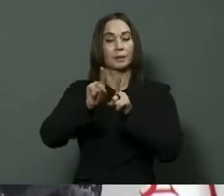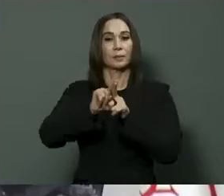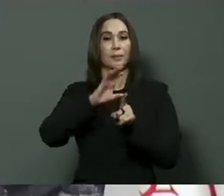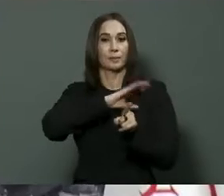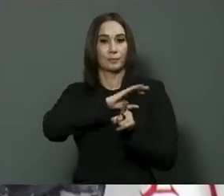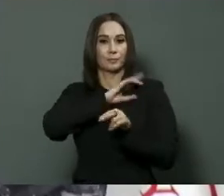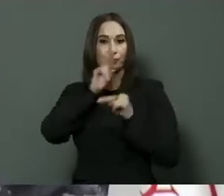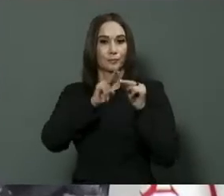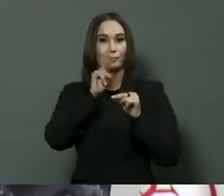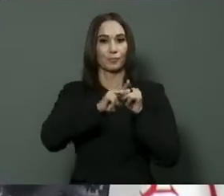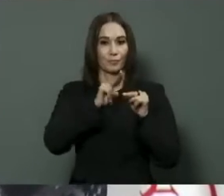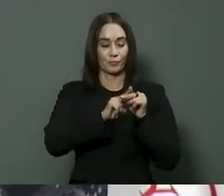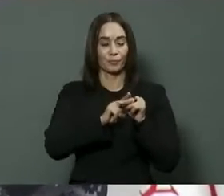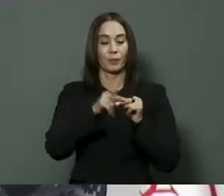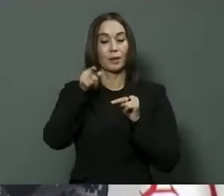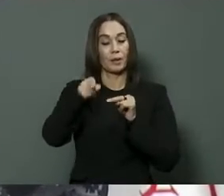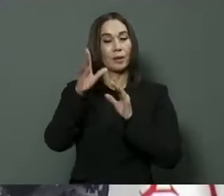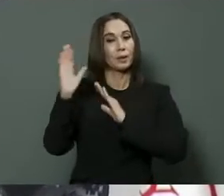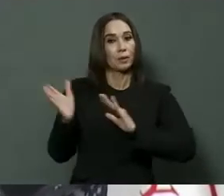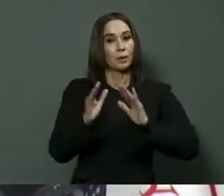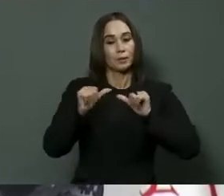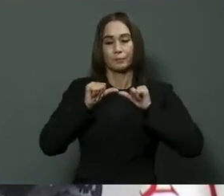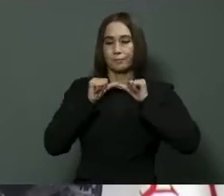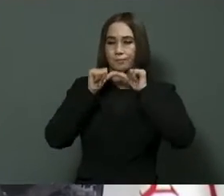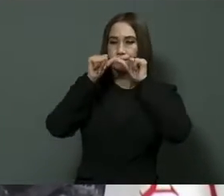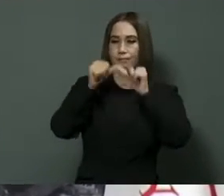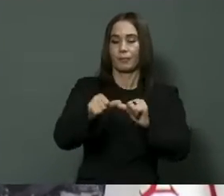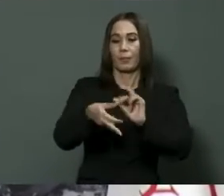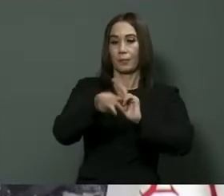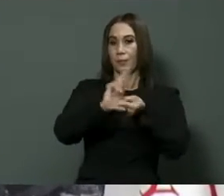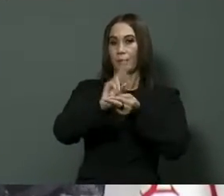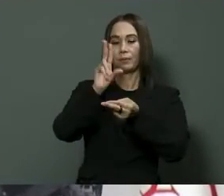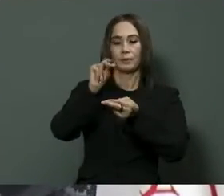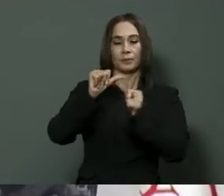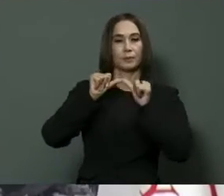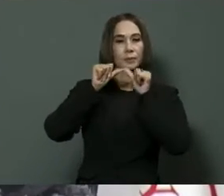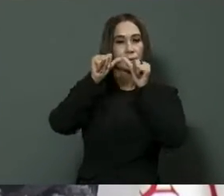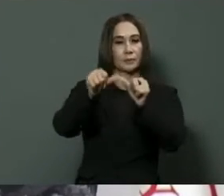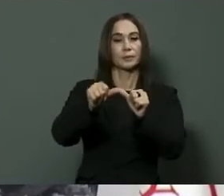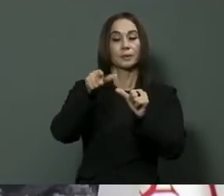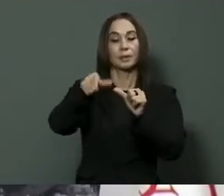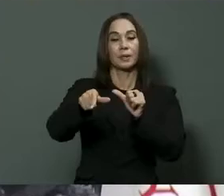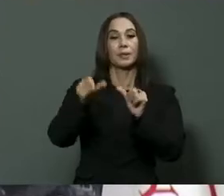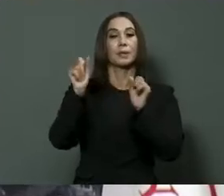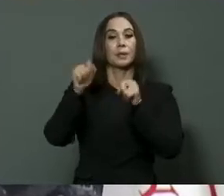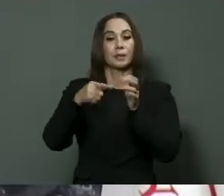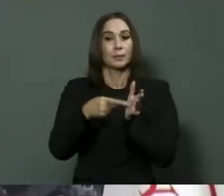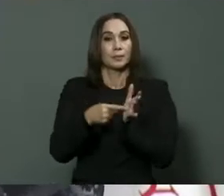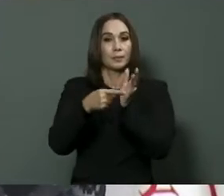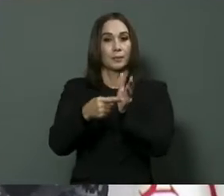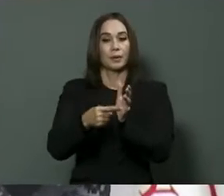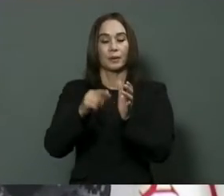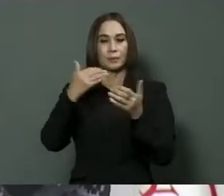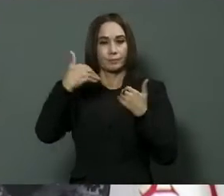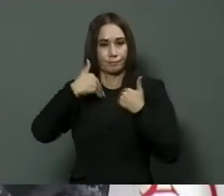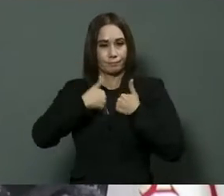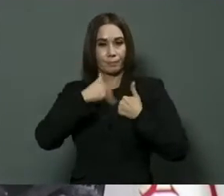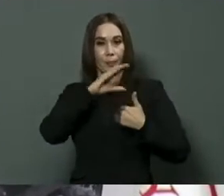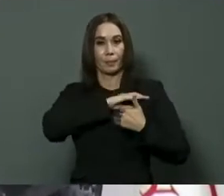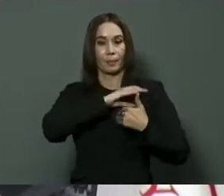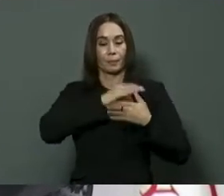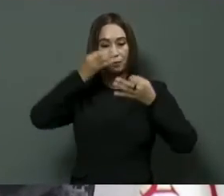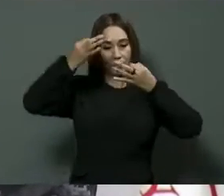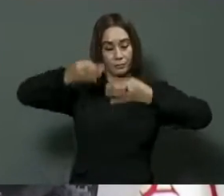Nacional, un proceso irreversible que garantizará tener una policía más